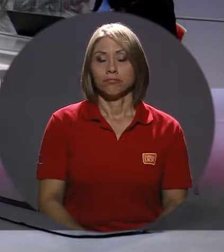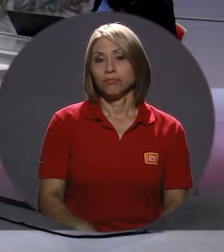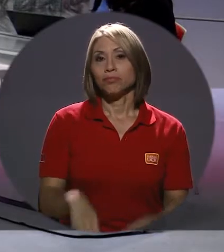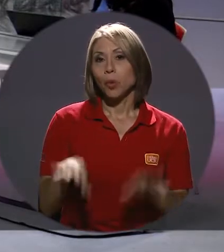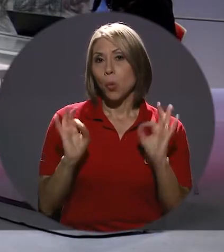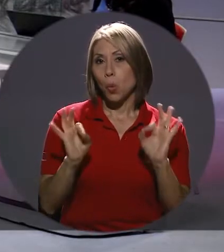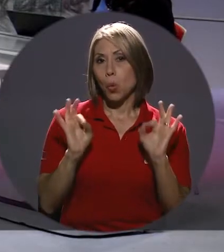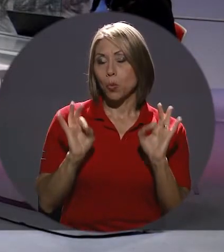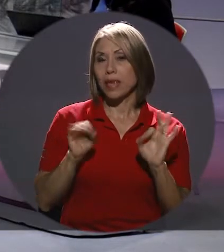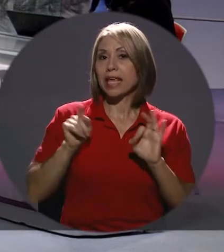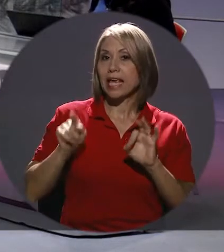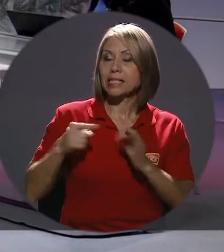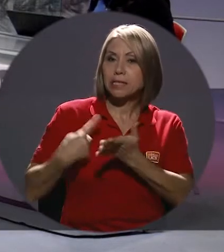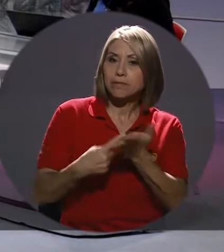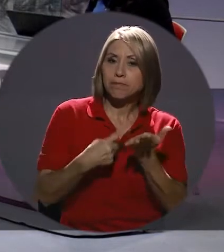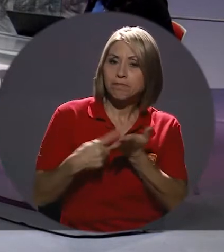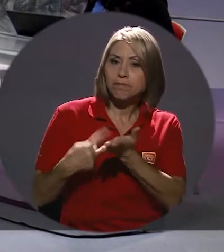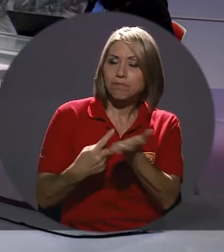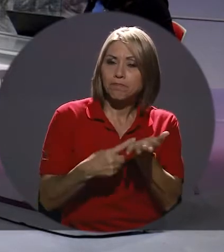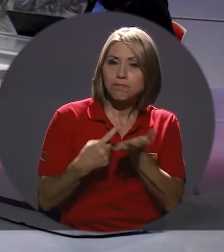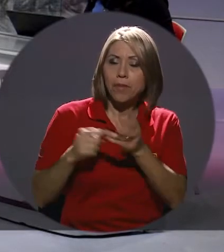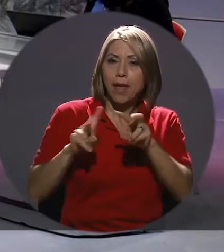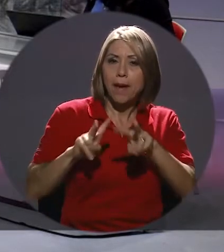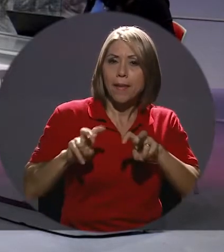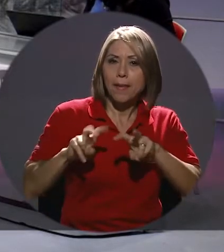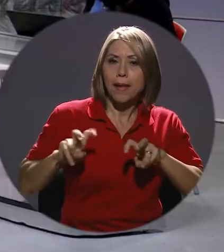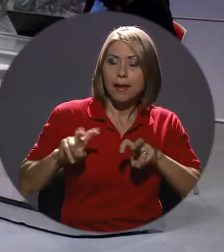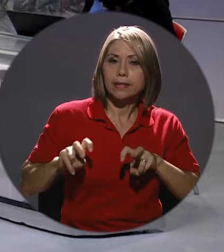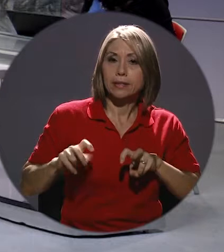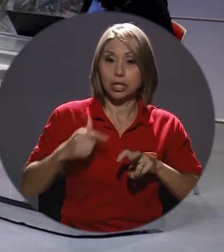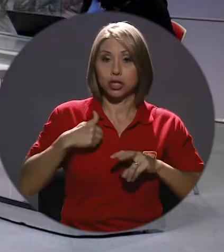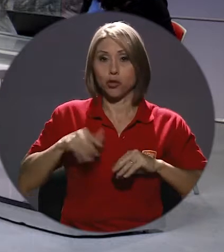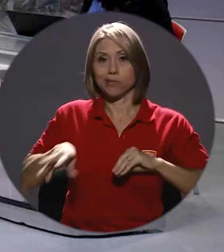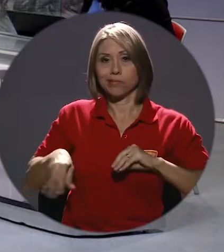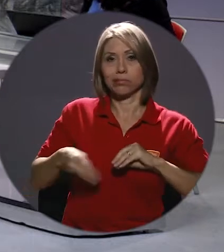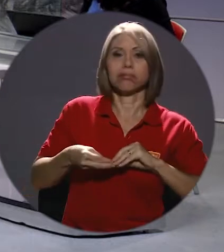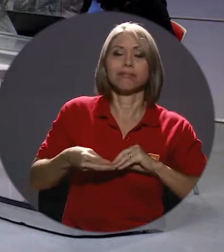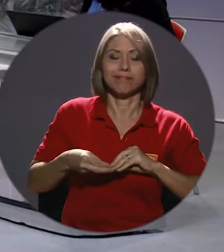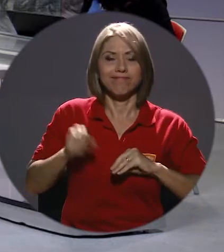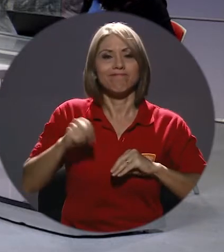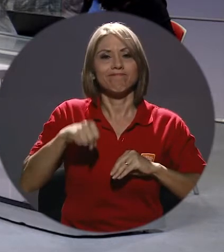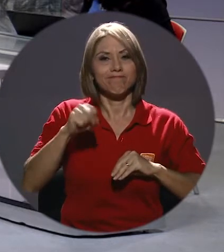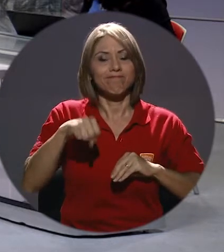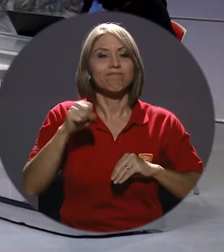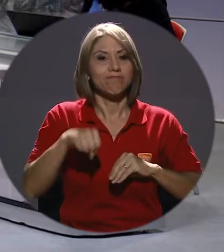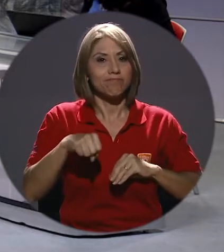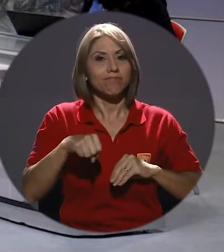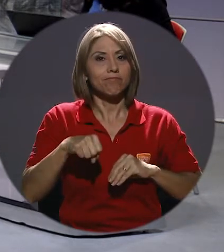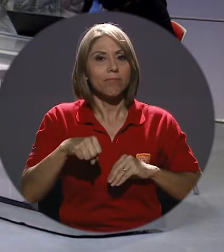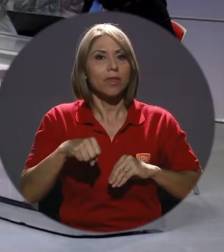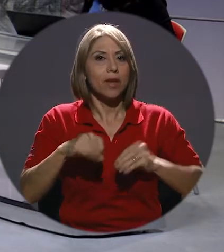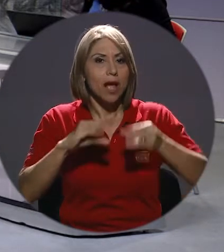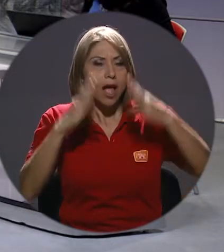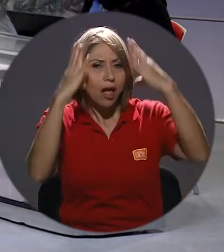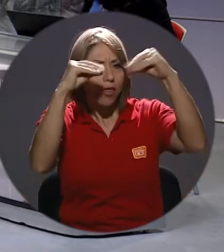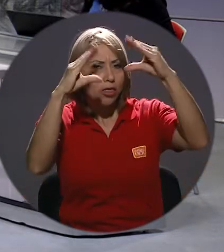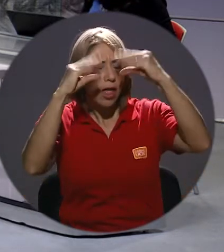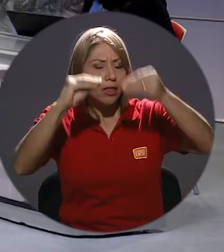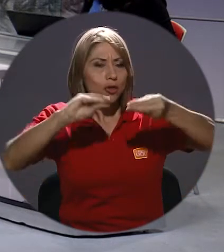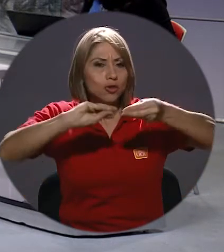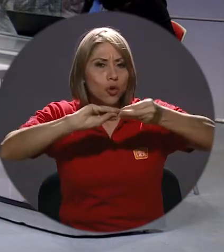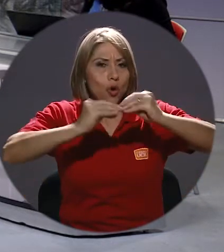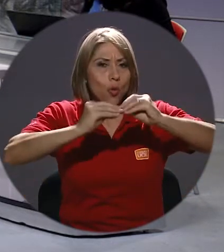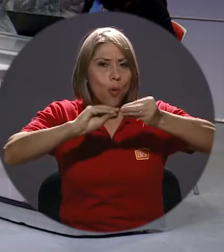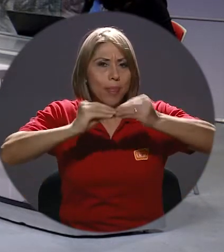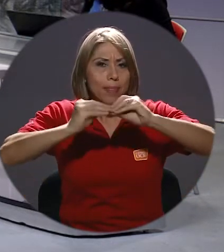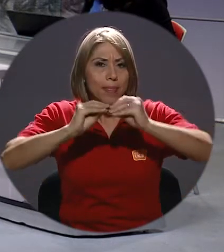muy bien este análisis que se está haciendo. Yo quisiera decir que efectivamente los datos cuantitativos